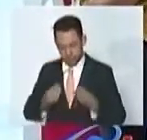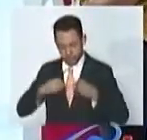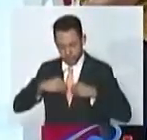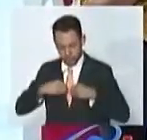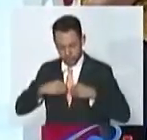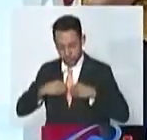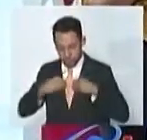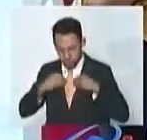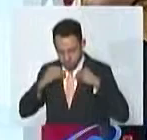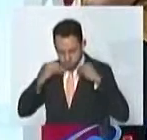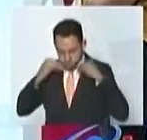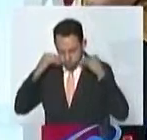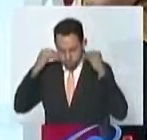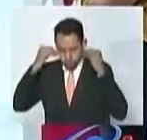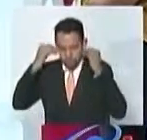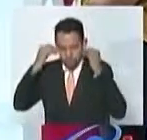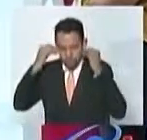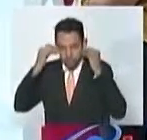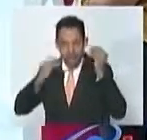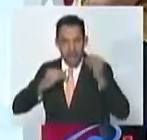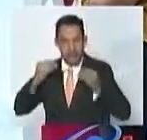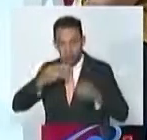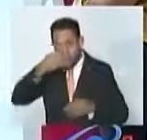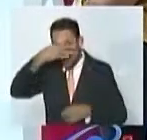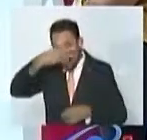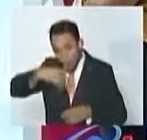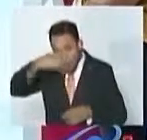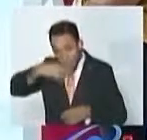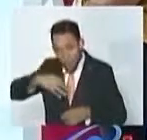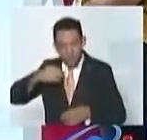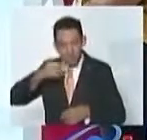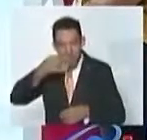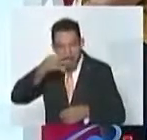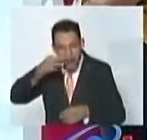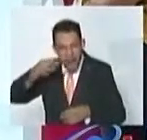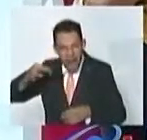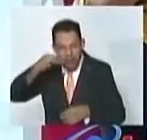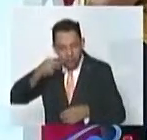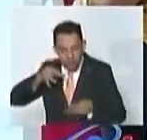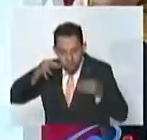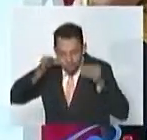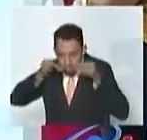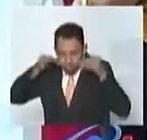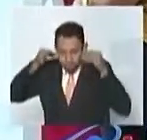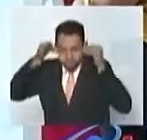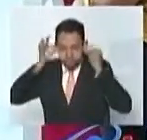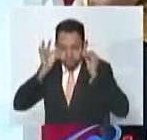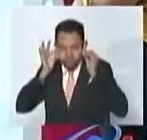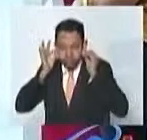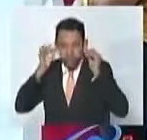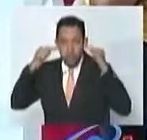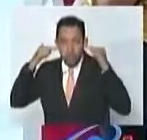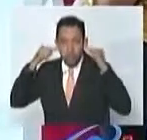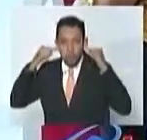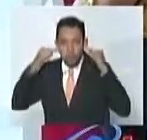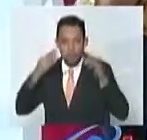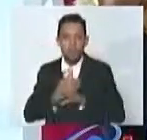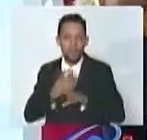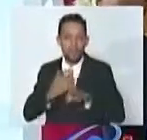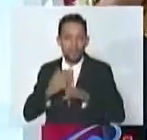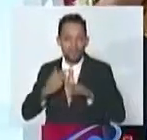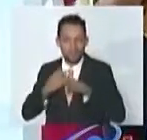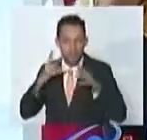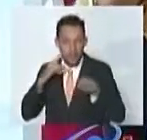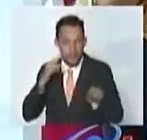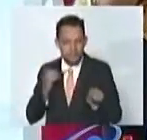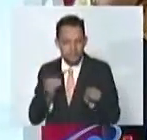oído. Resulta que este tipo de cosas empiezan a producir en los niños y en los adultos también una